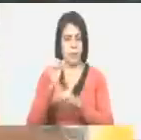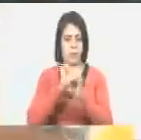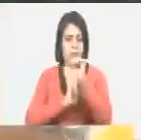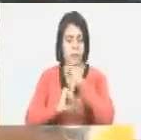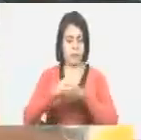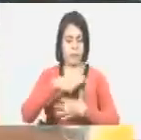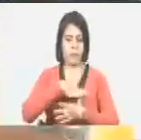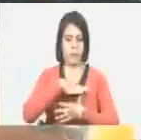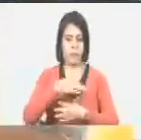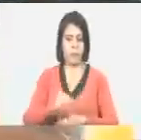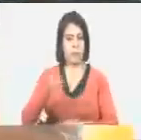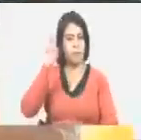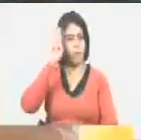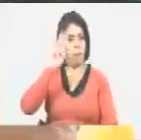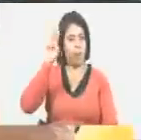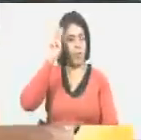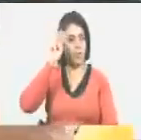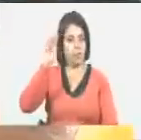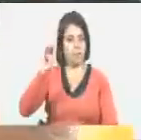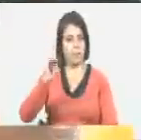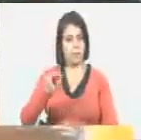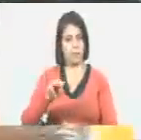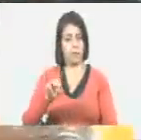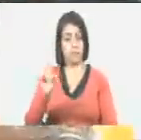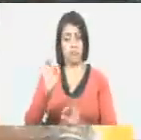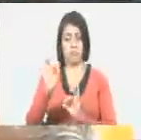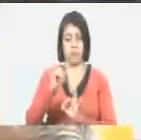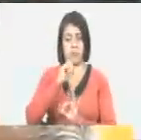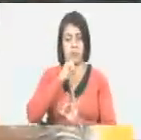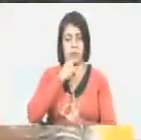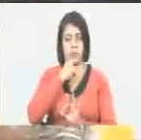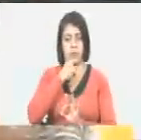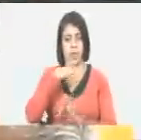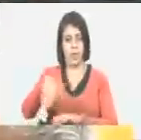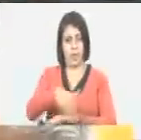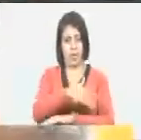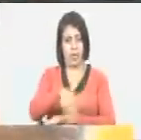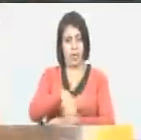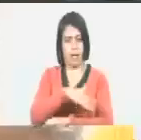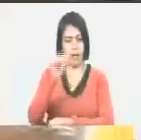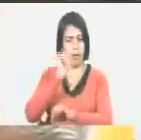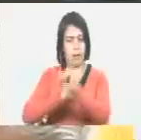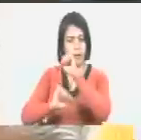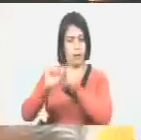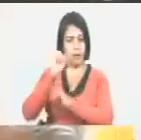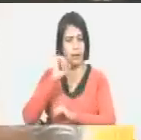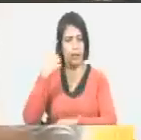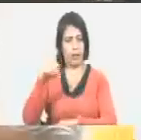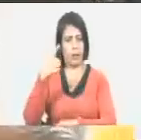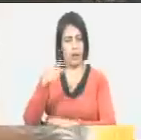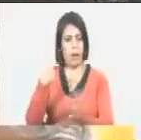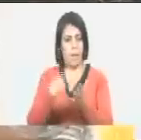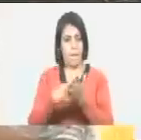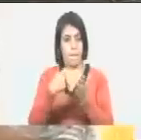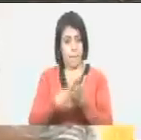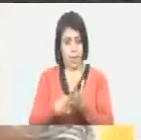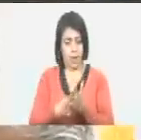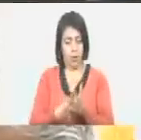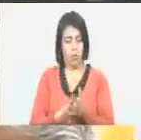los intereses de los maestros, que para nadie es un secreto que están en la calle defendiendo el derecho a un